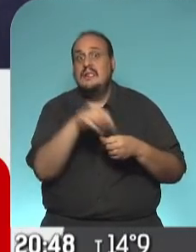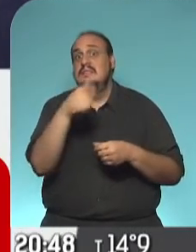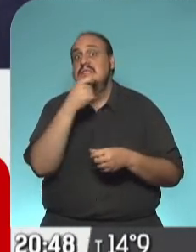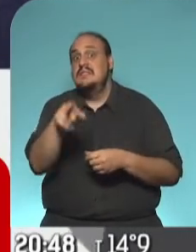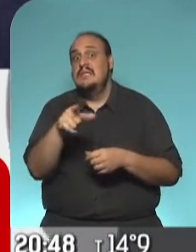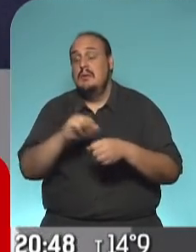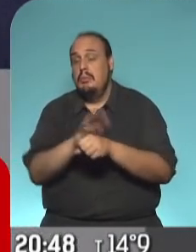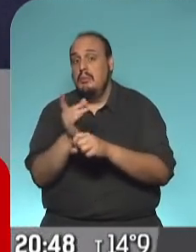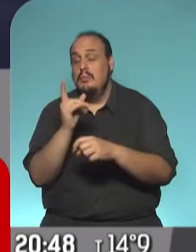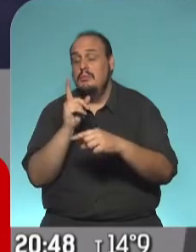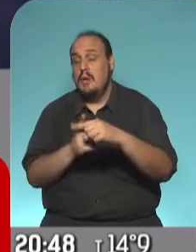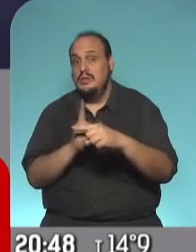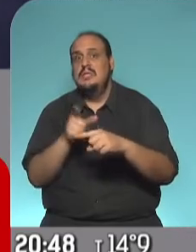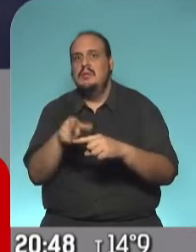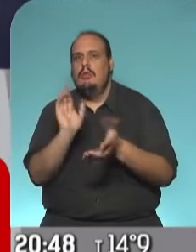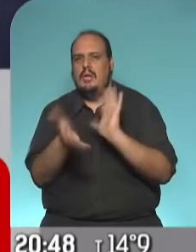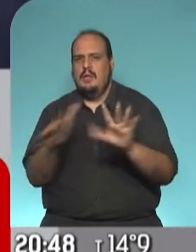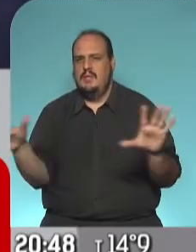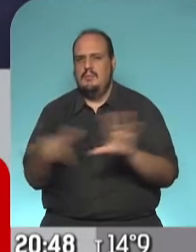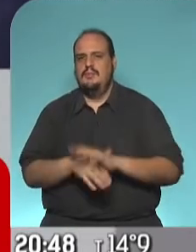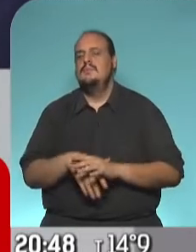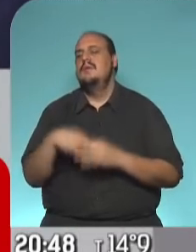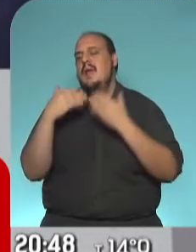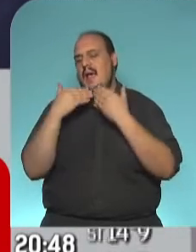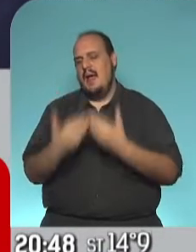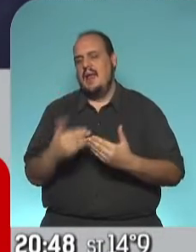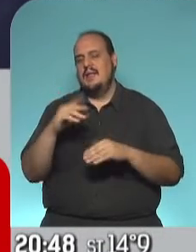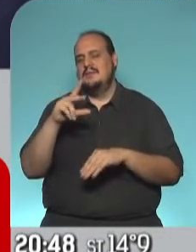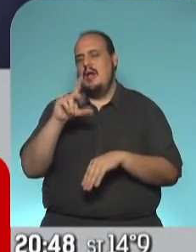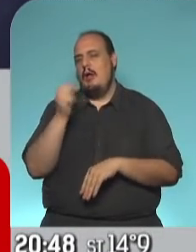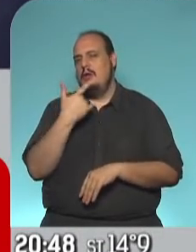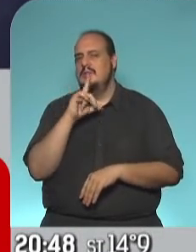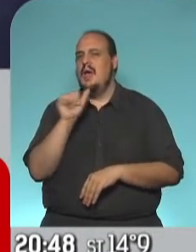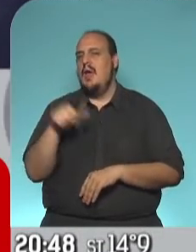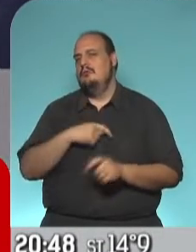oportuna. Doctor Costa, muchas gracias. Cierra la entrevista allí Gastón Zulay. Buenas noches.